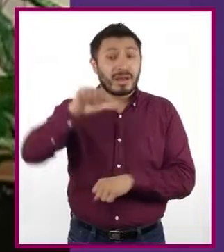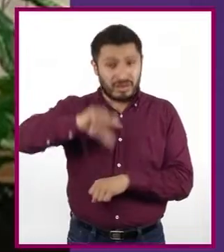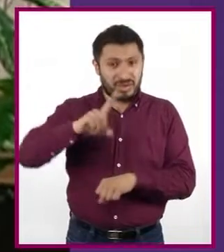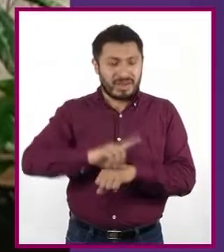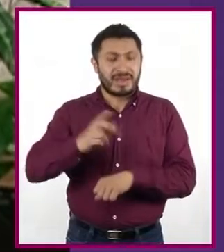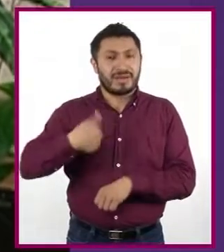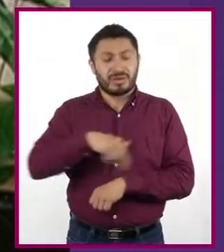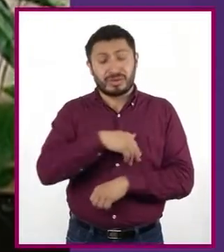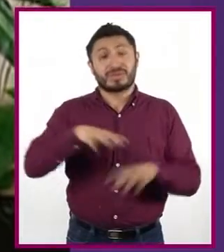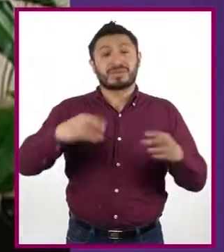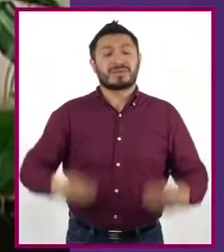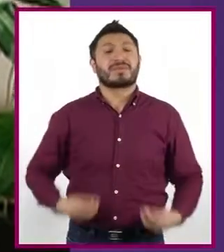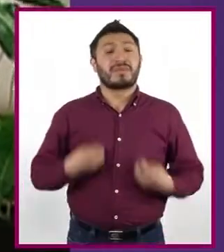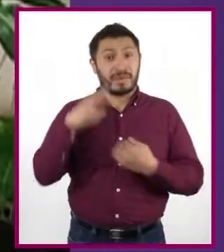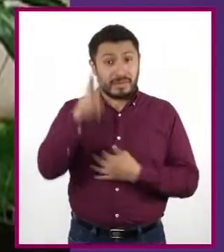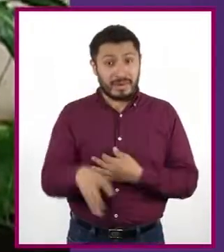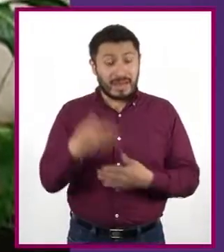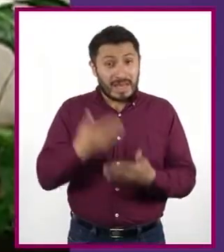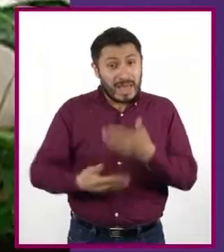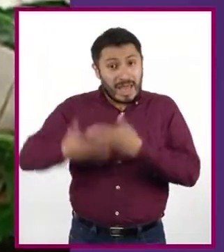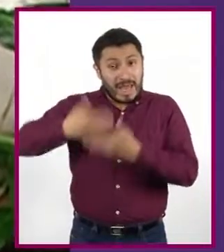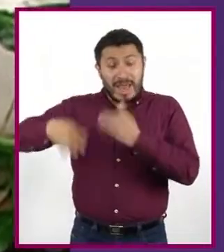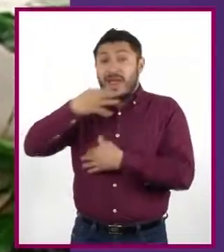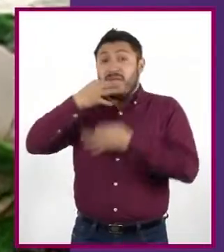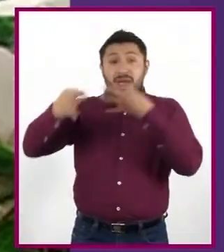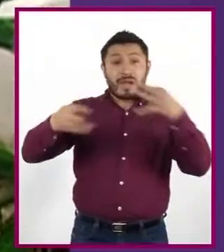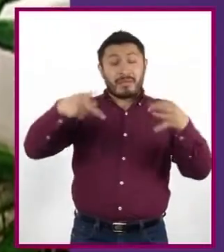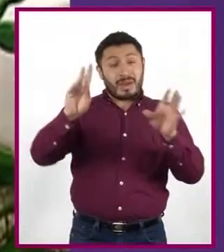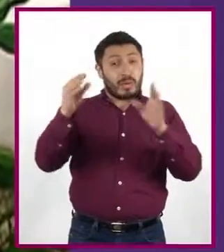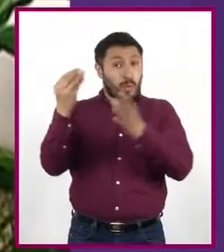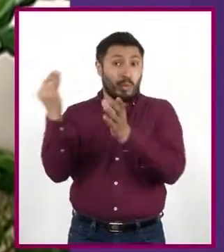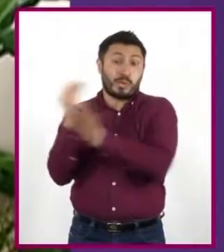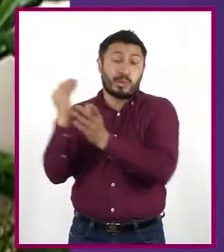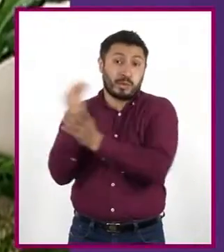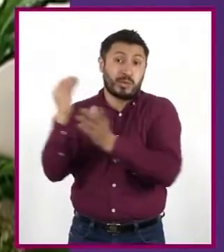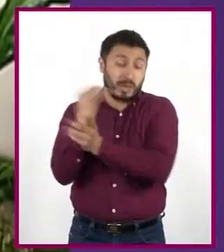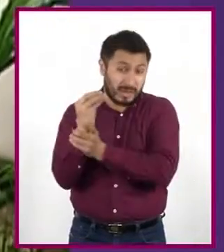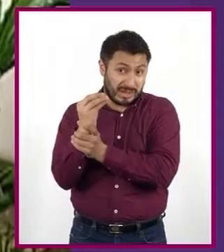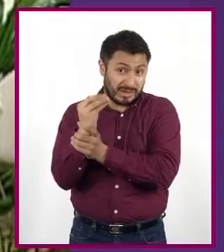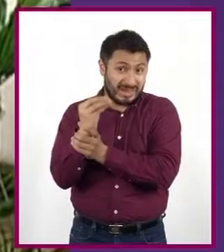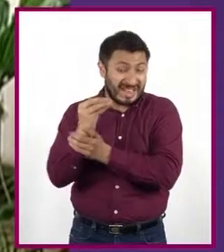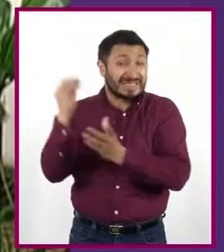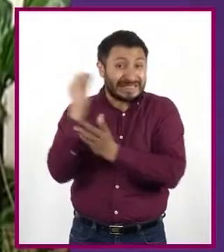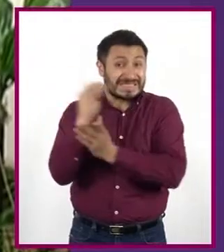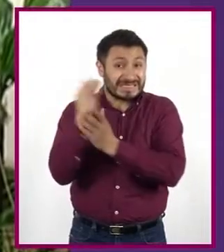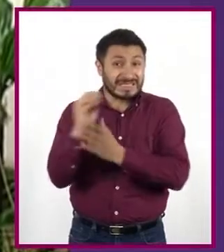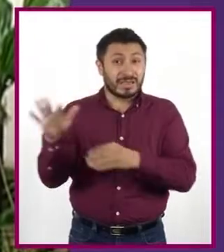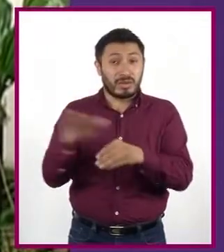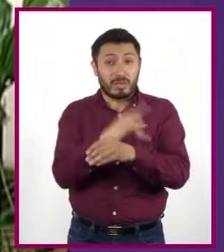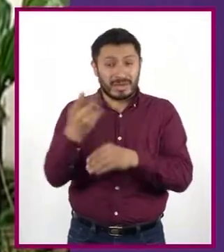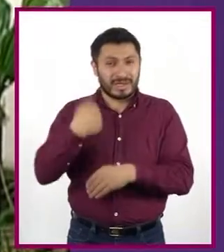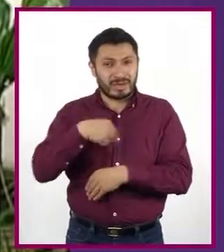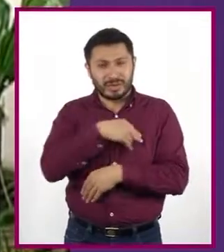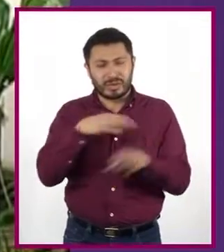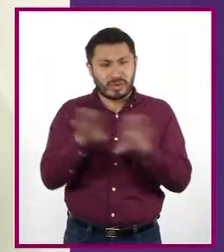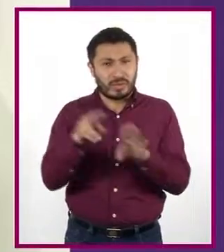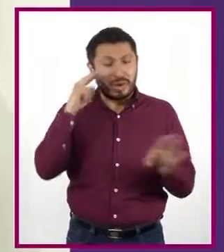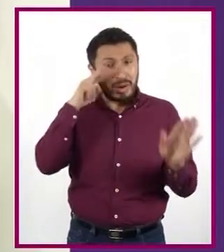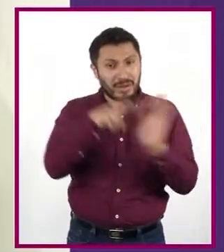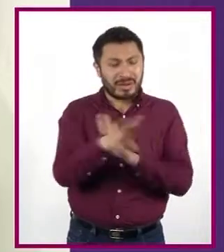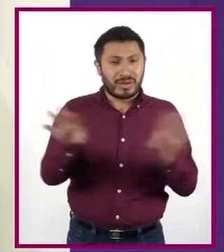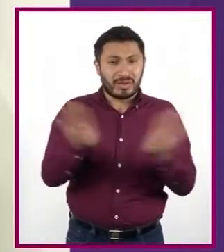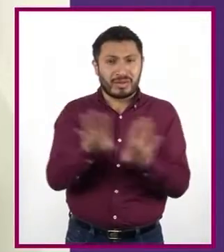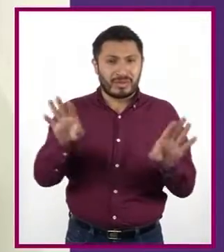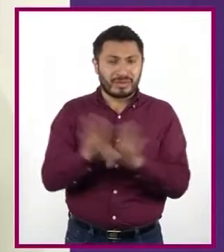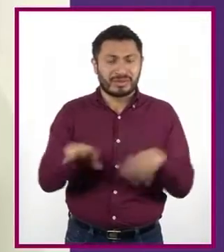viviendo una realidad que se anunció, pero que no fue escuchada. Y no fue escuchada porque tenemos una visión muy,